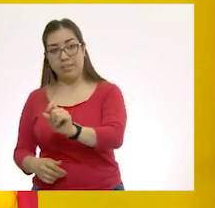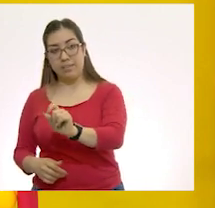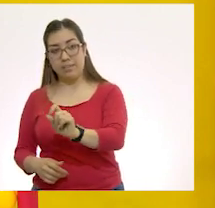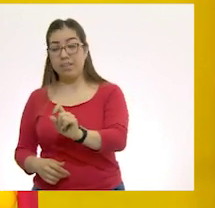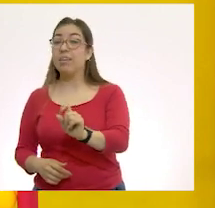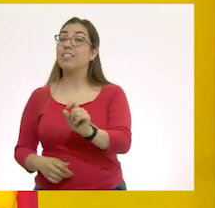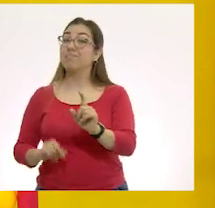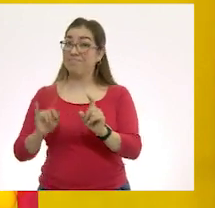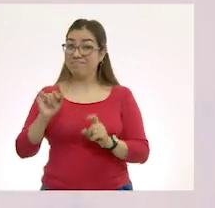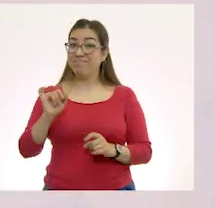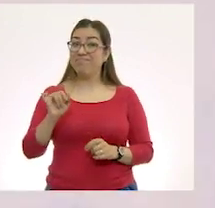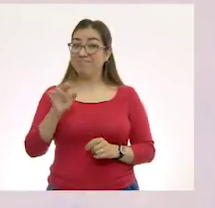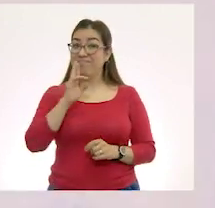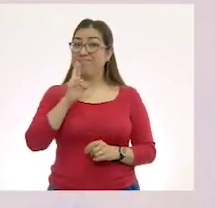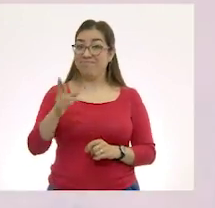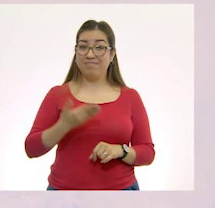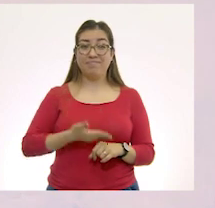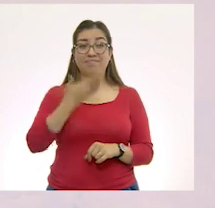20